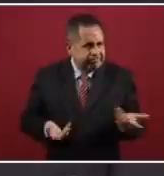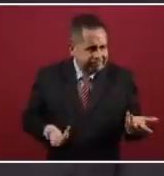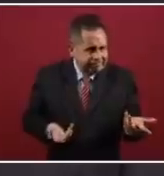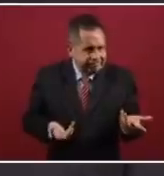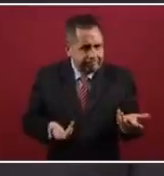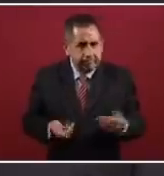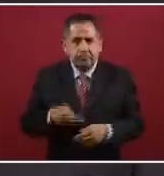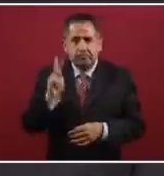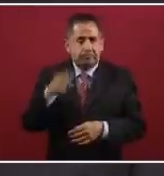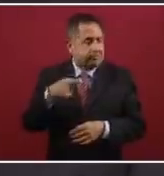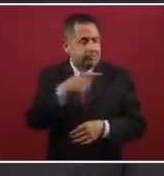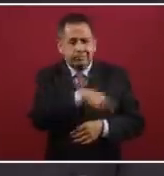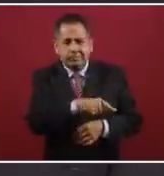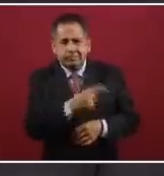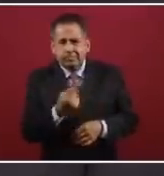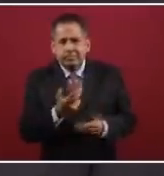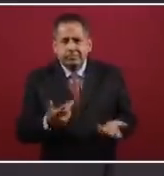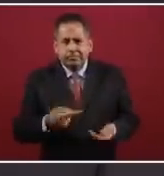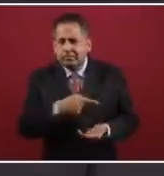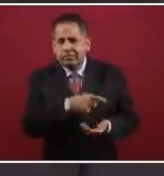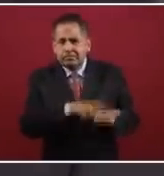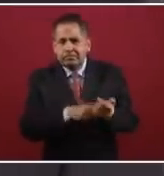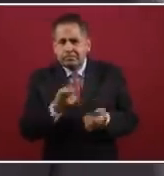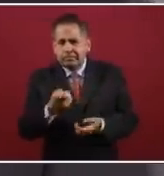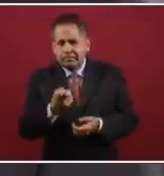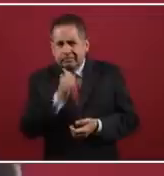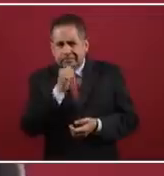pero en este caso no es eso,